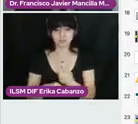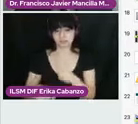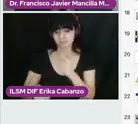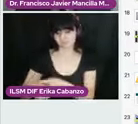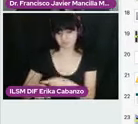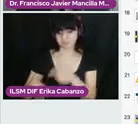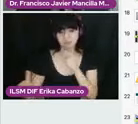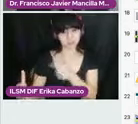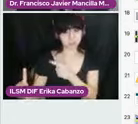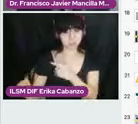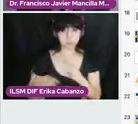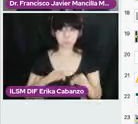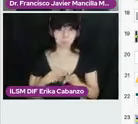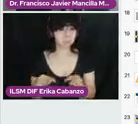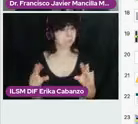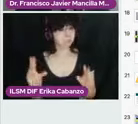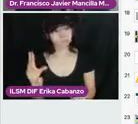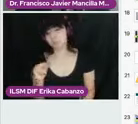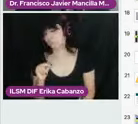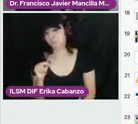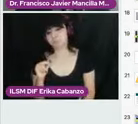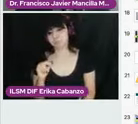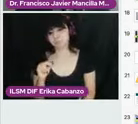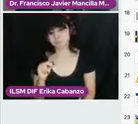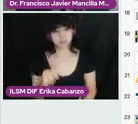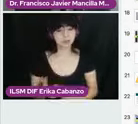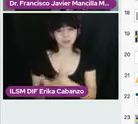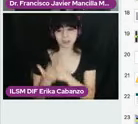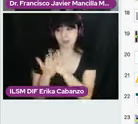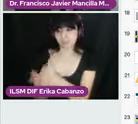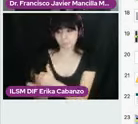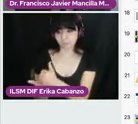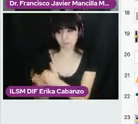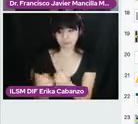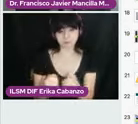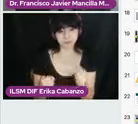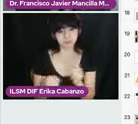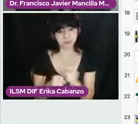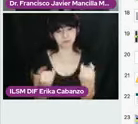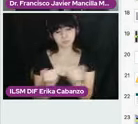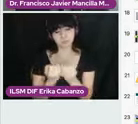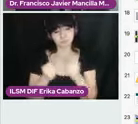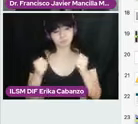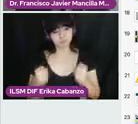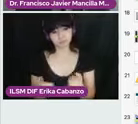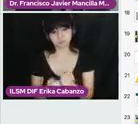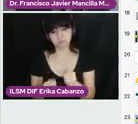trabajar. Es un paciente que va a requerir asistencia social, ¿sí? Y seguridad social. Y esto le va a generar